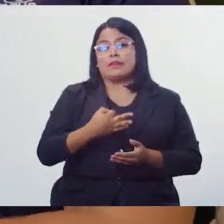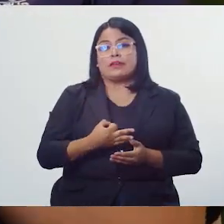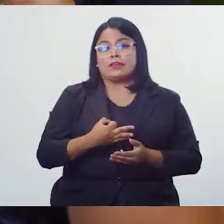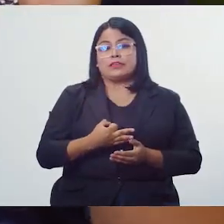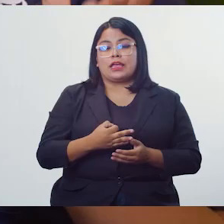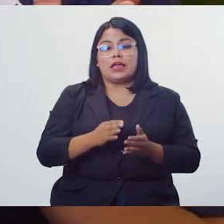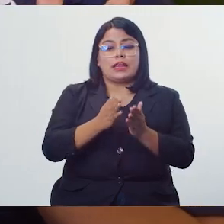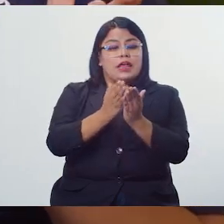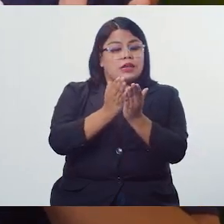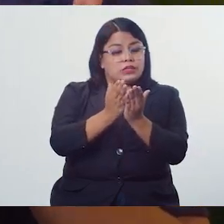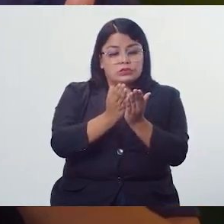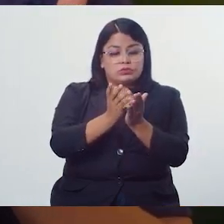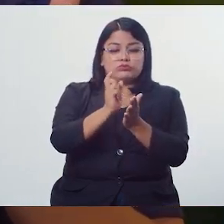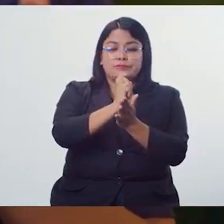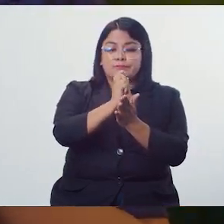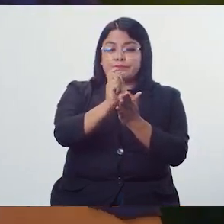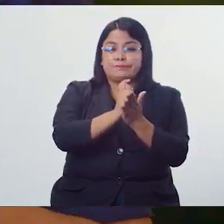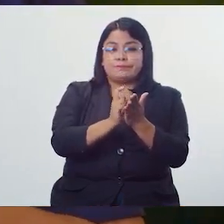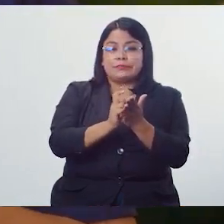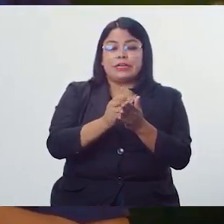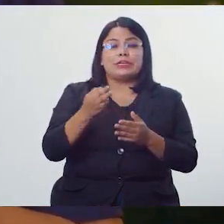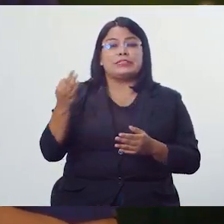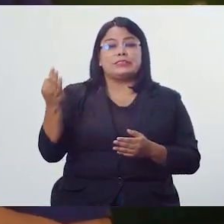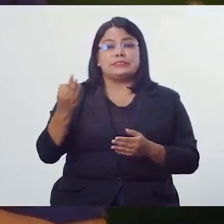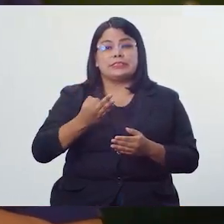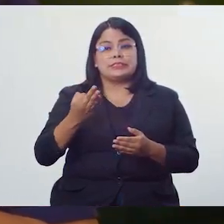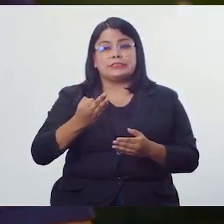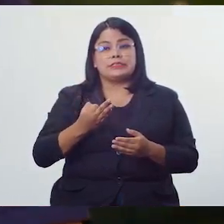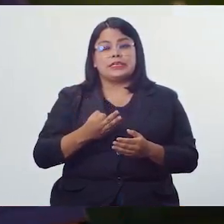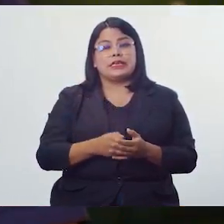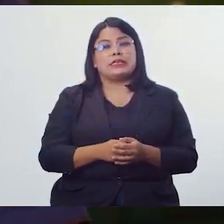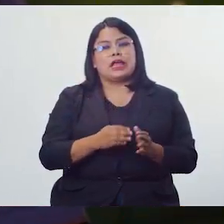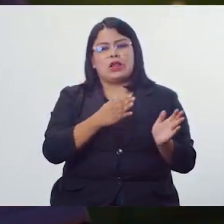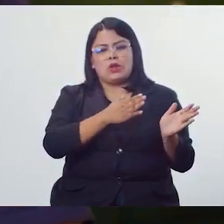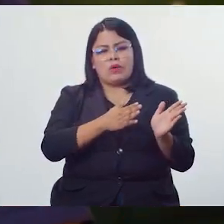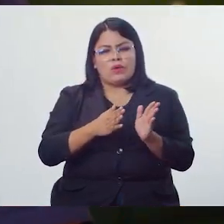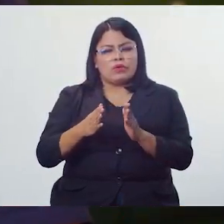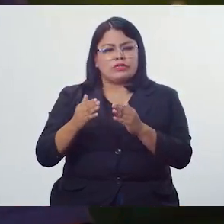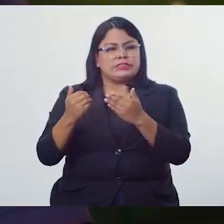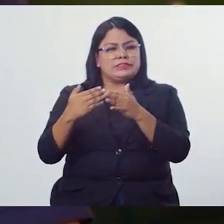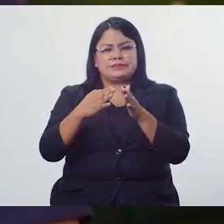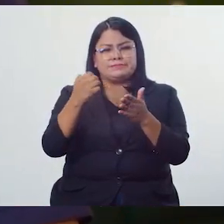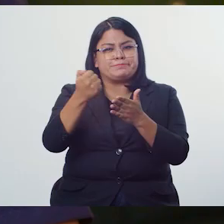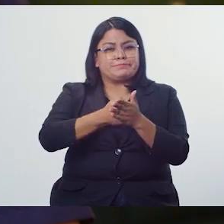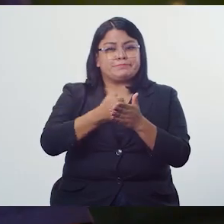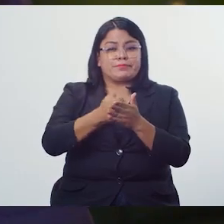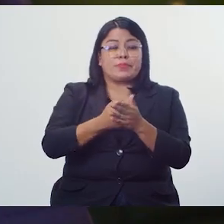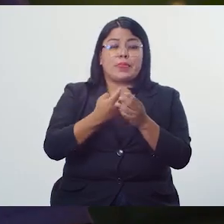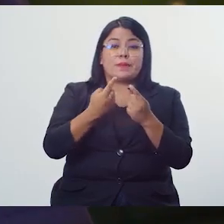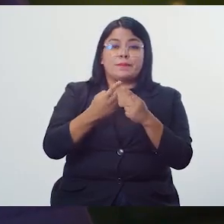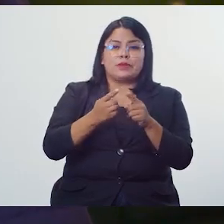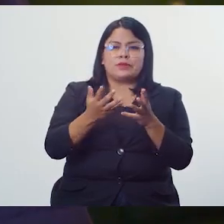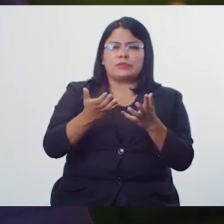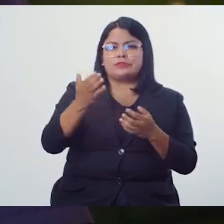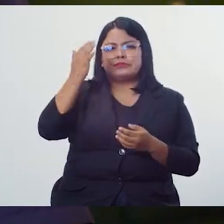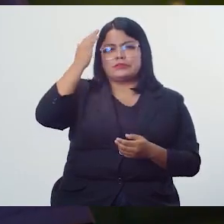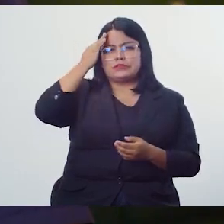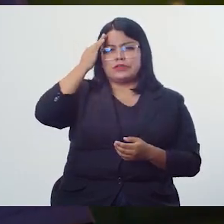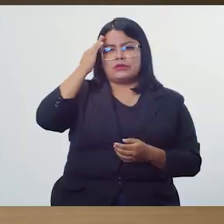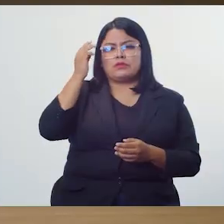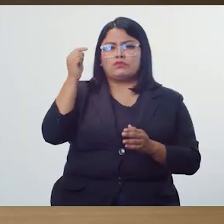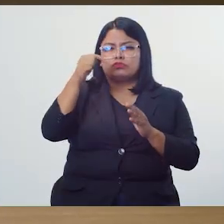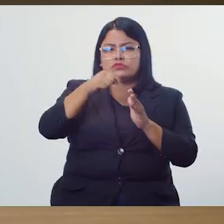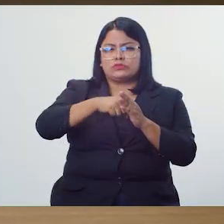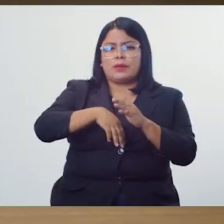tanto para la lectura como para la escritura se requiere la articulación de múltiples esfuerzos. Pero quisiéramos saber, Francisca, si nos